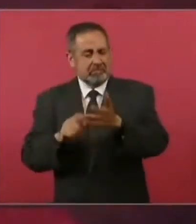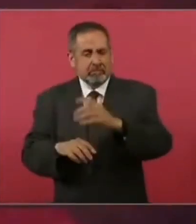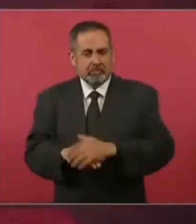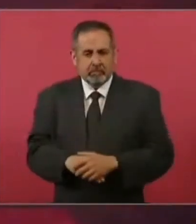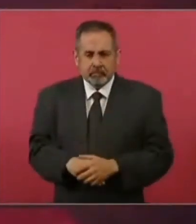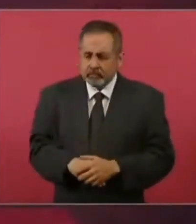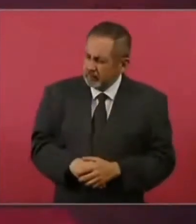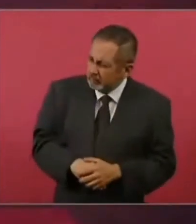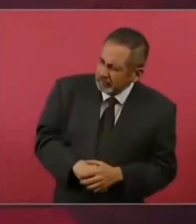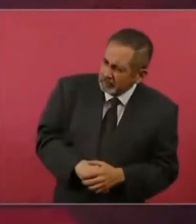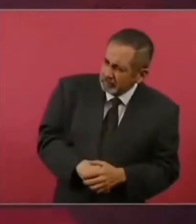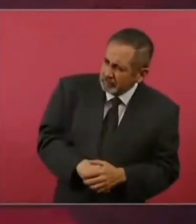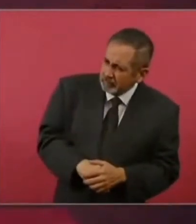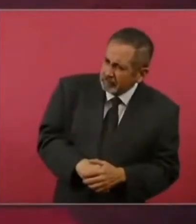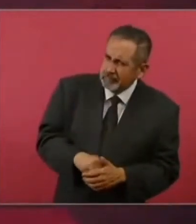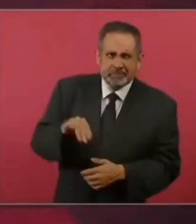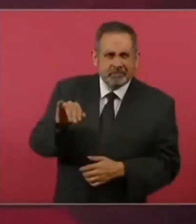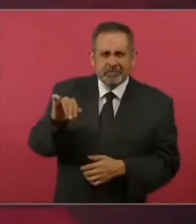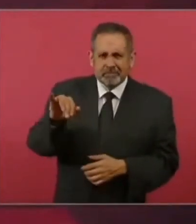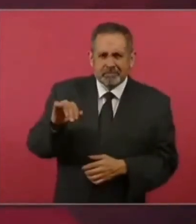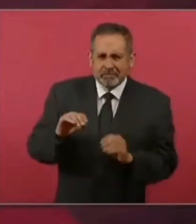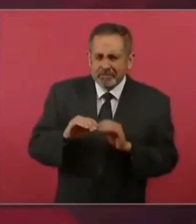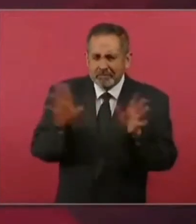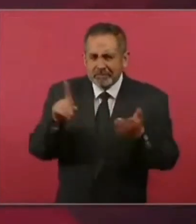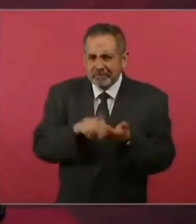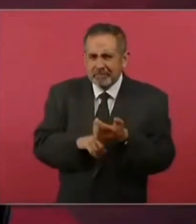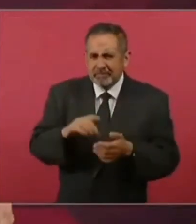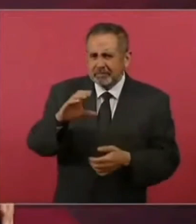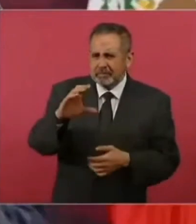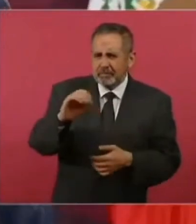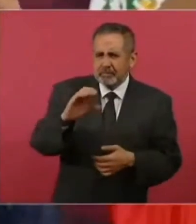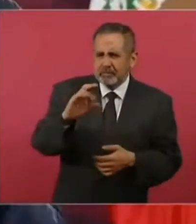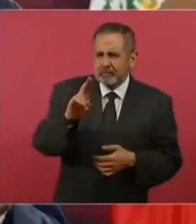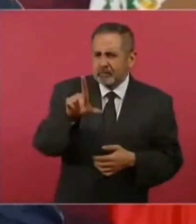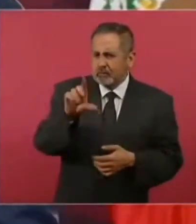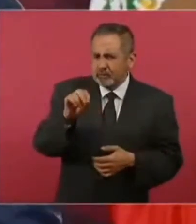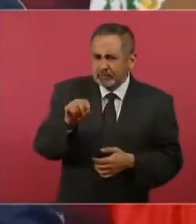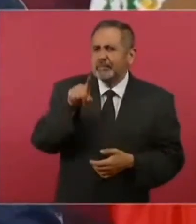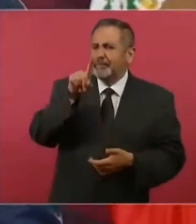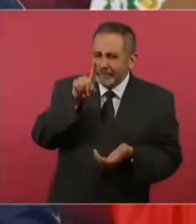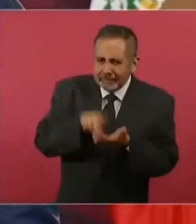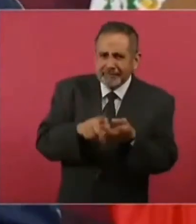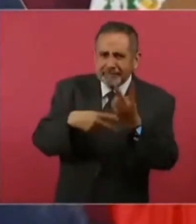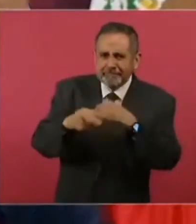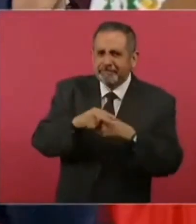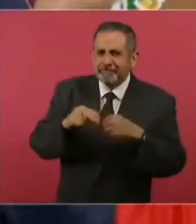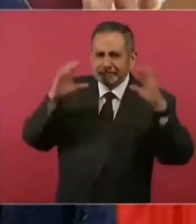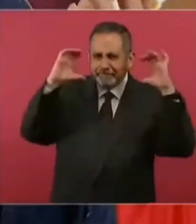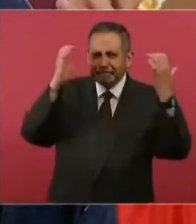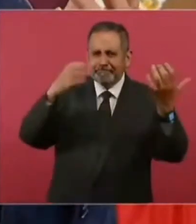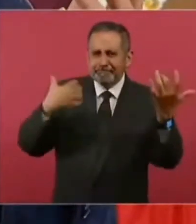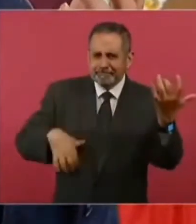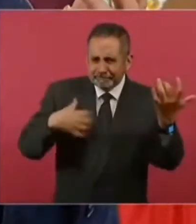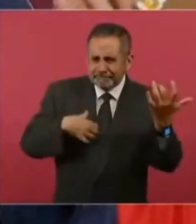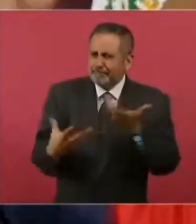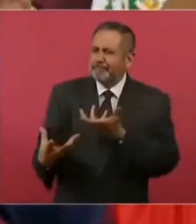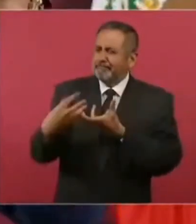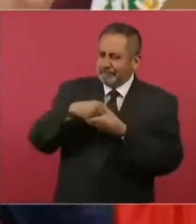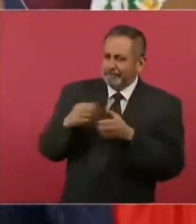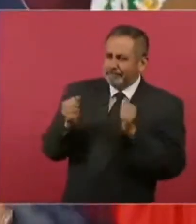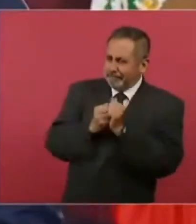Y le contesto, pues sí, pero fue en Cocula, y de ahí es el mariachi, y están en nuestro